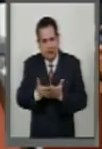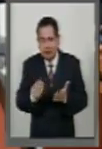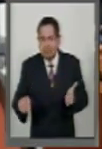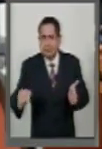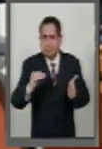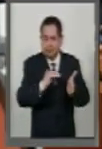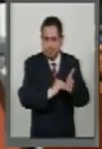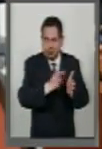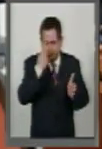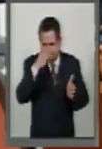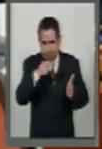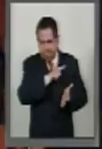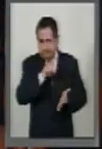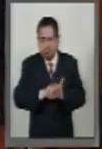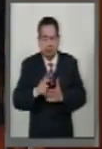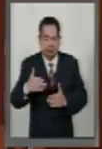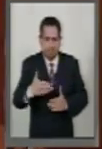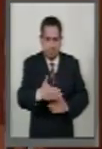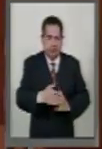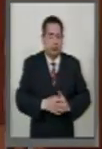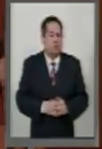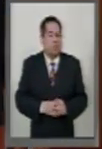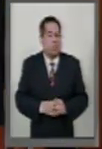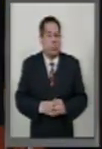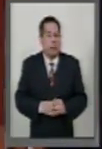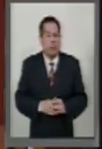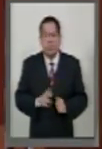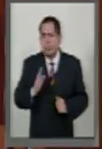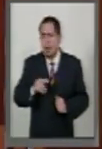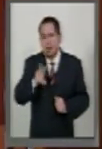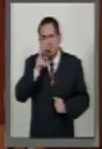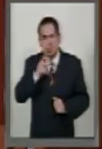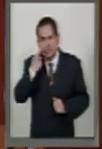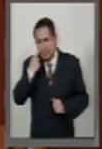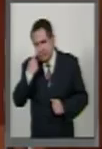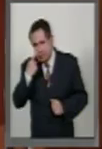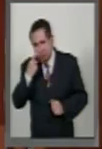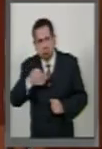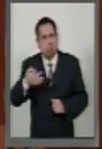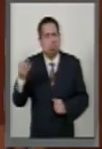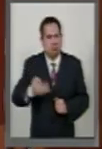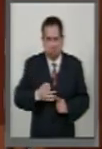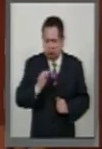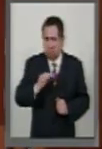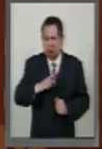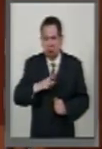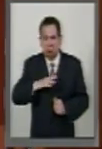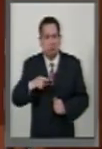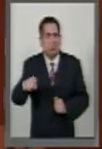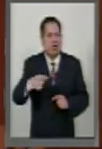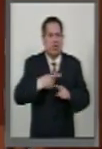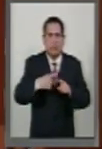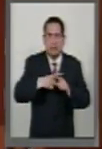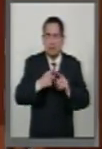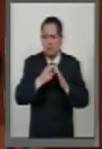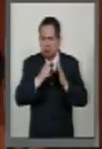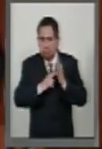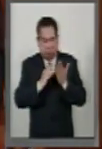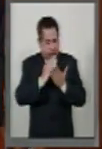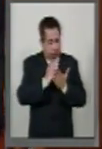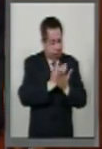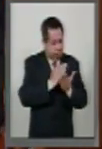legislación pesquera. Se ha comprobado que mediante la implementación de esquemas de